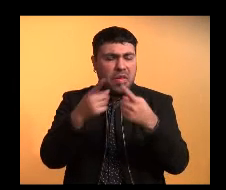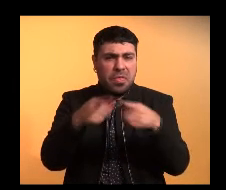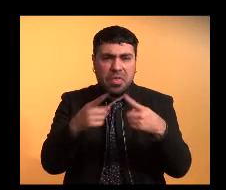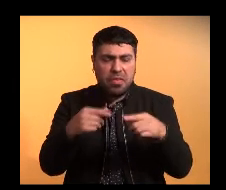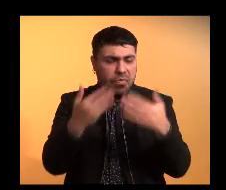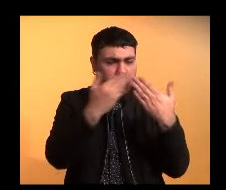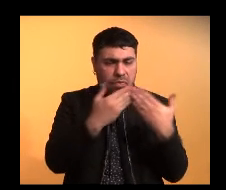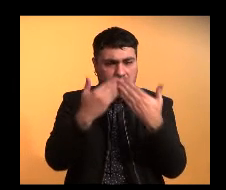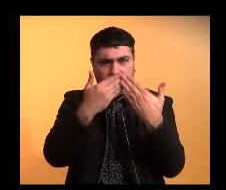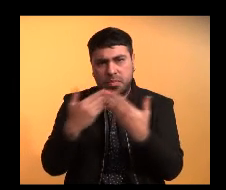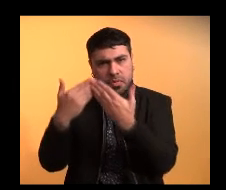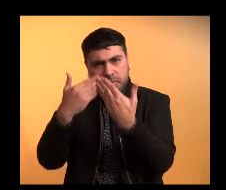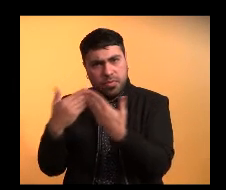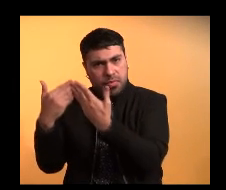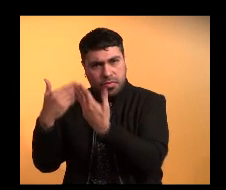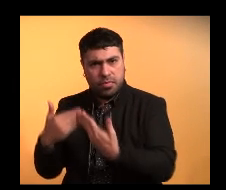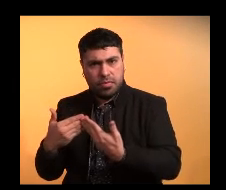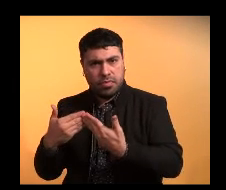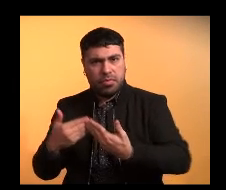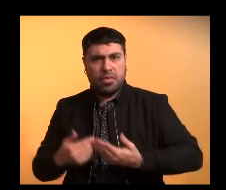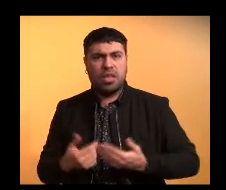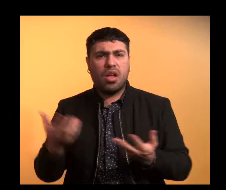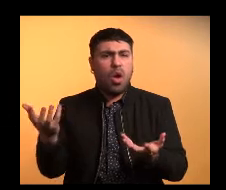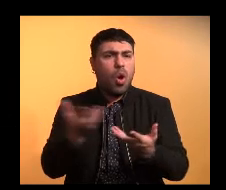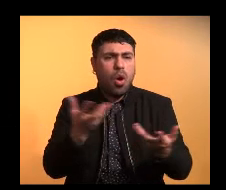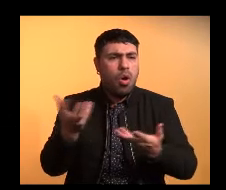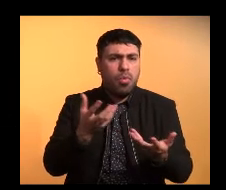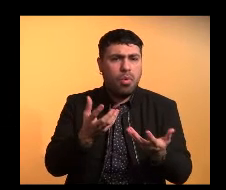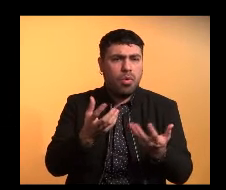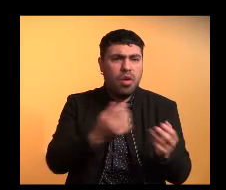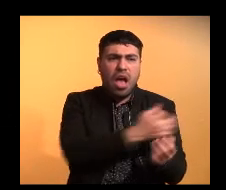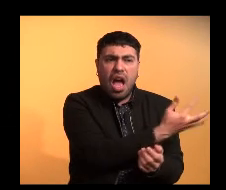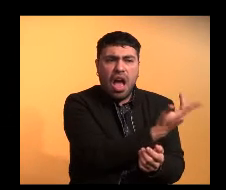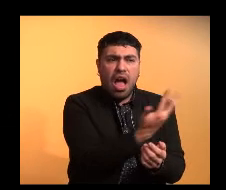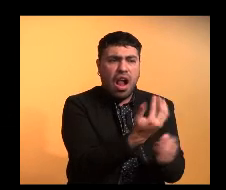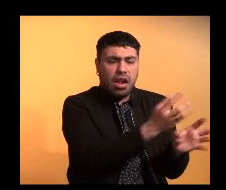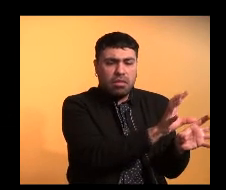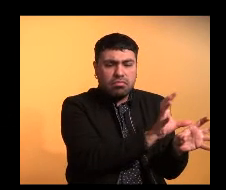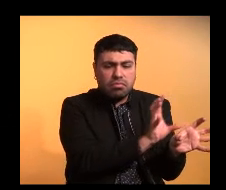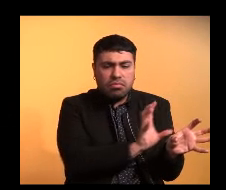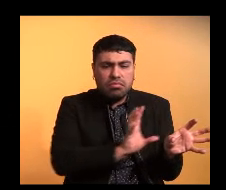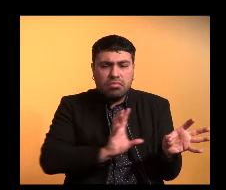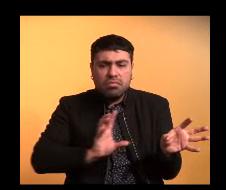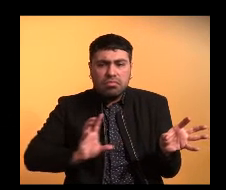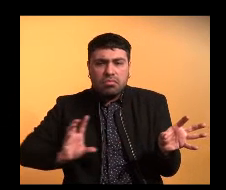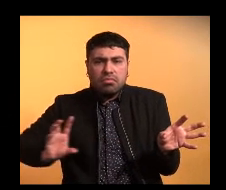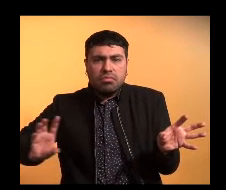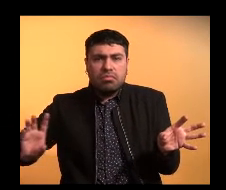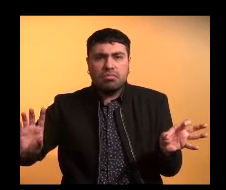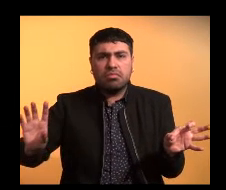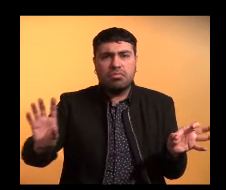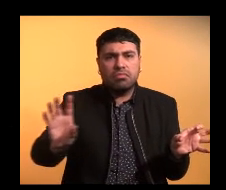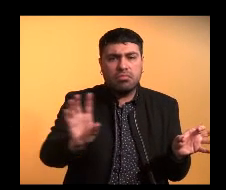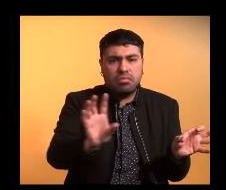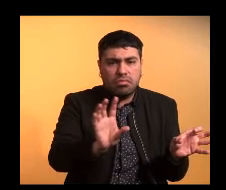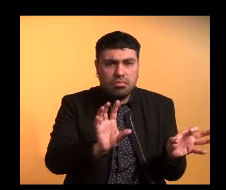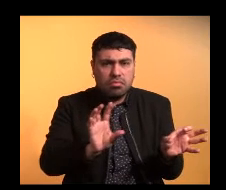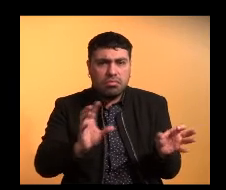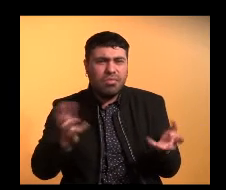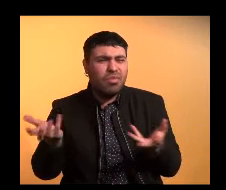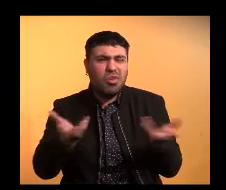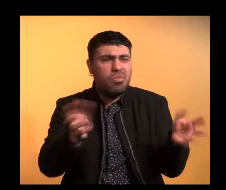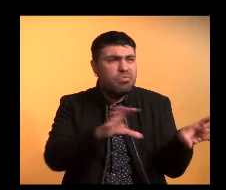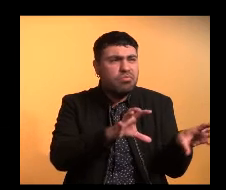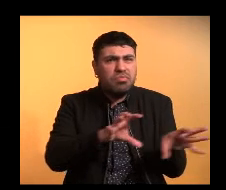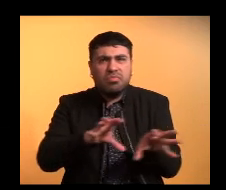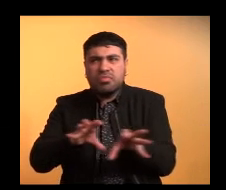precisamente ver cuál fue el viaje que realizaron estas algas flotando a través de la corriente circumpolar antártica. Y acá ustedes están